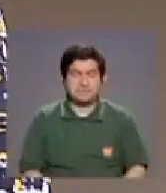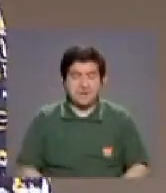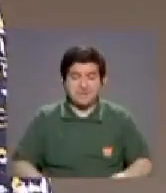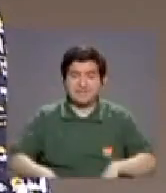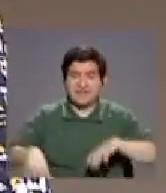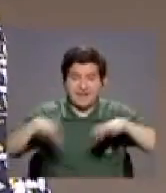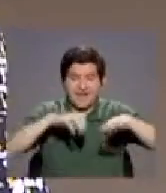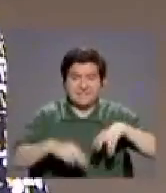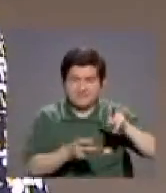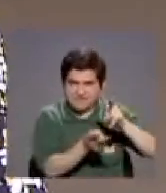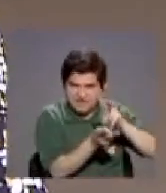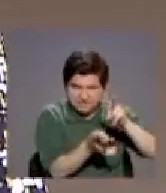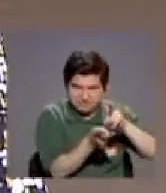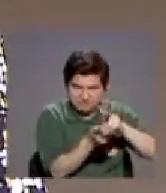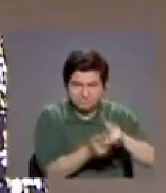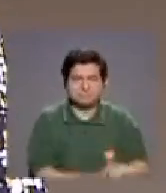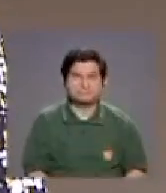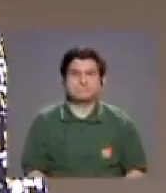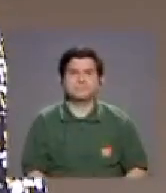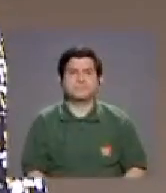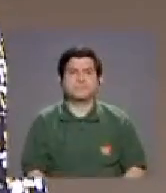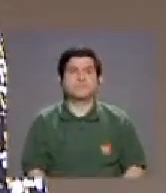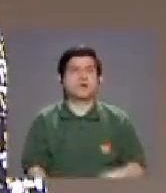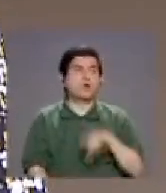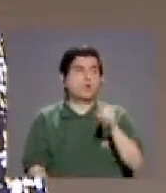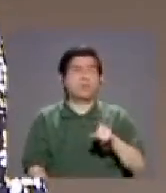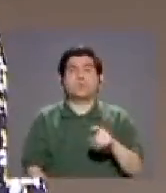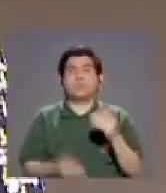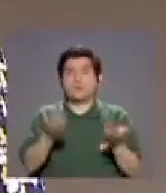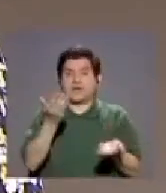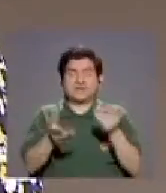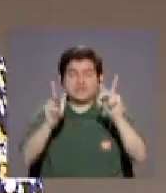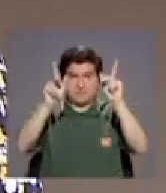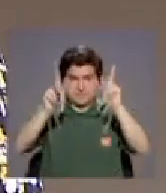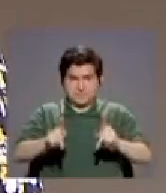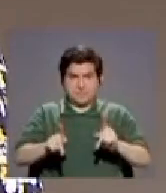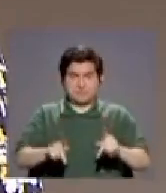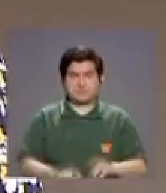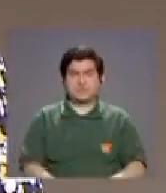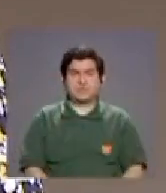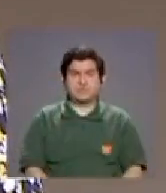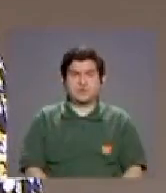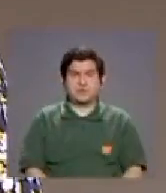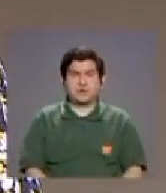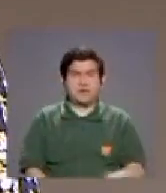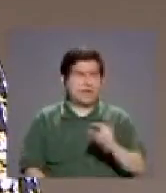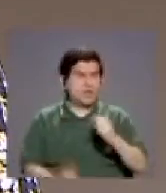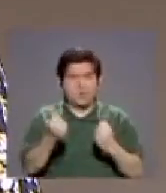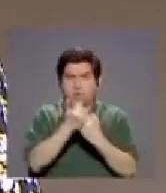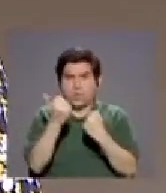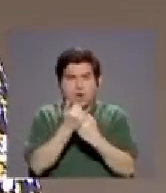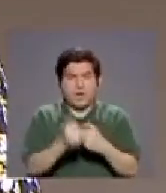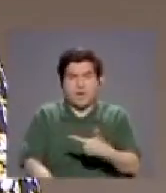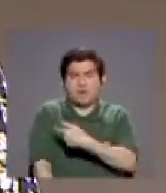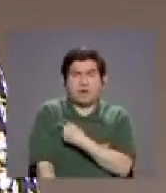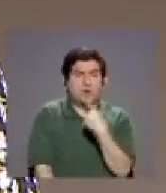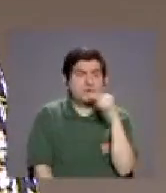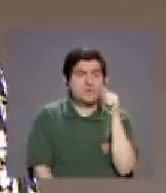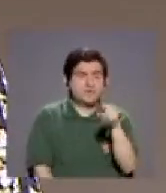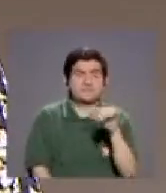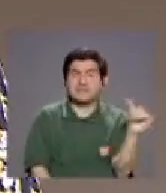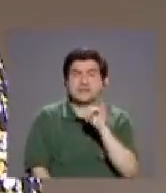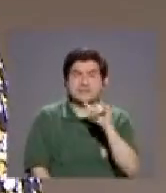activa. La gente, y una de las personas que no están a favor de la vacunación es que dicen que es